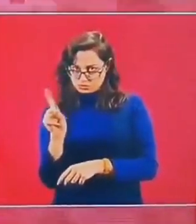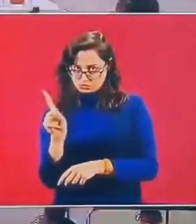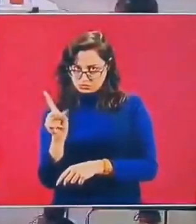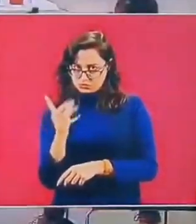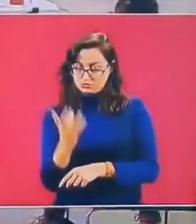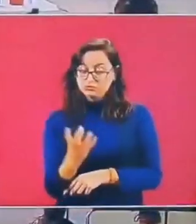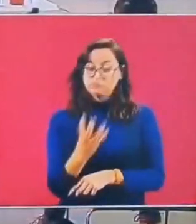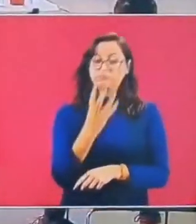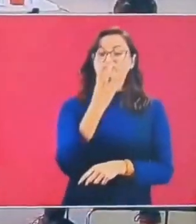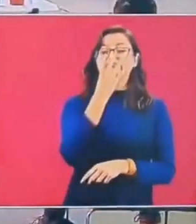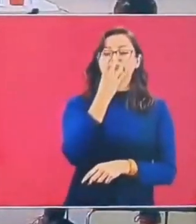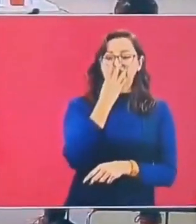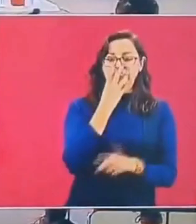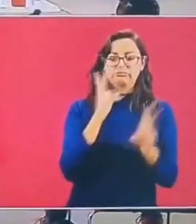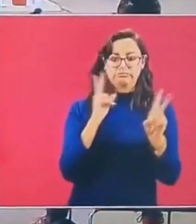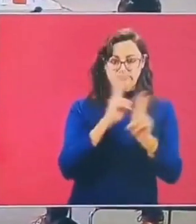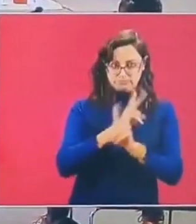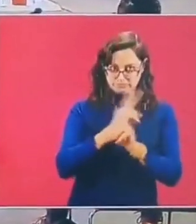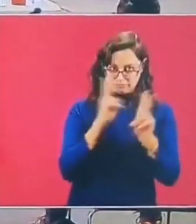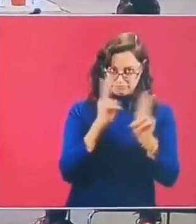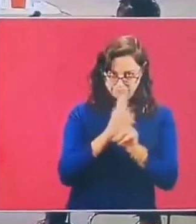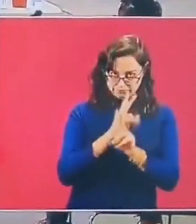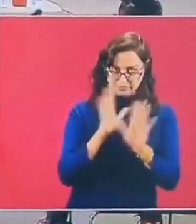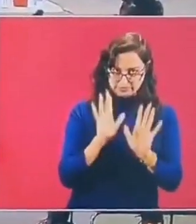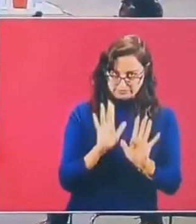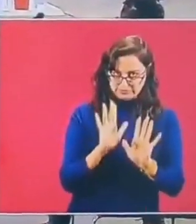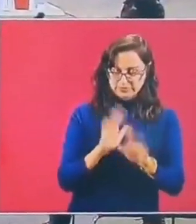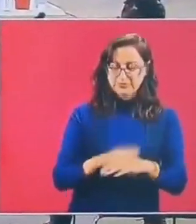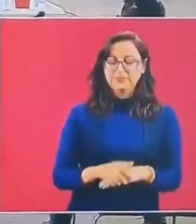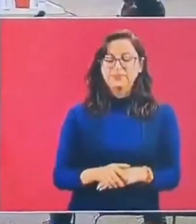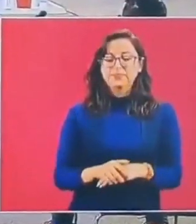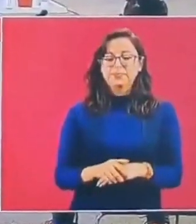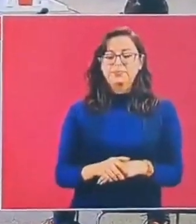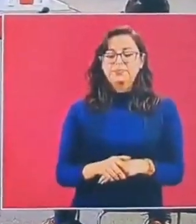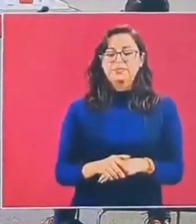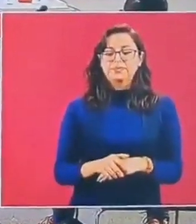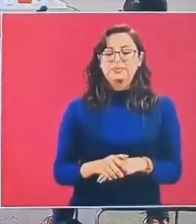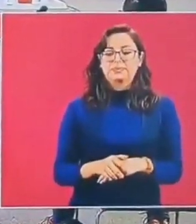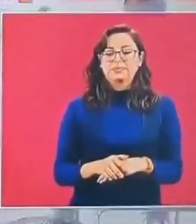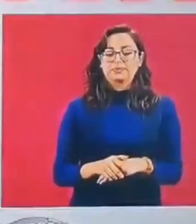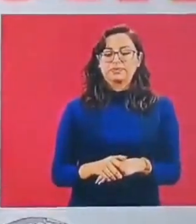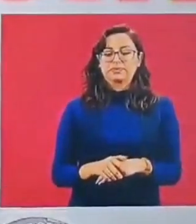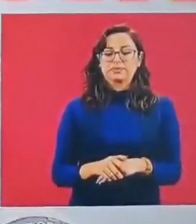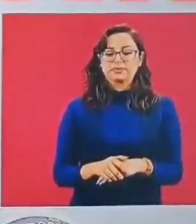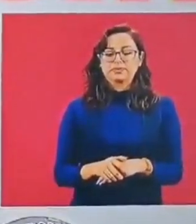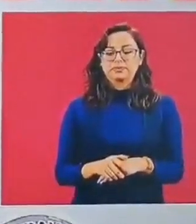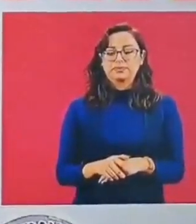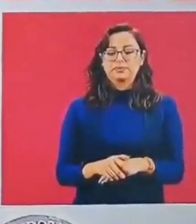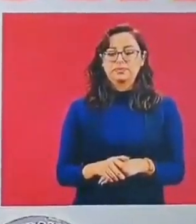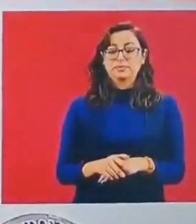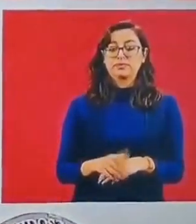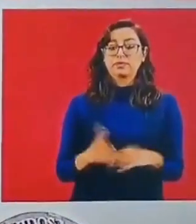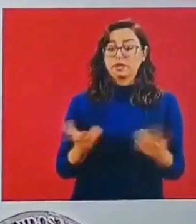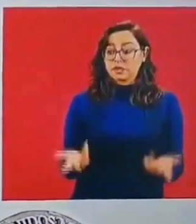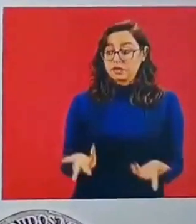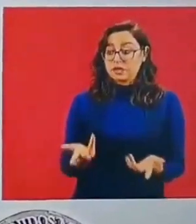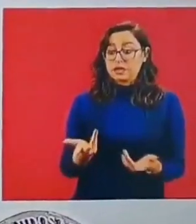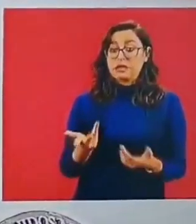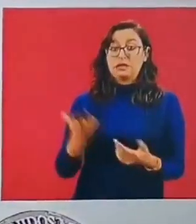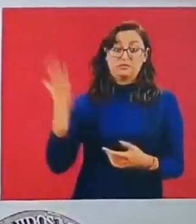hace rato, sino de oxigenación no invasiva. Y en condiciones de daño